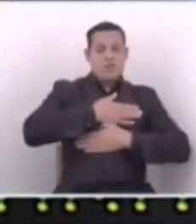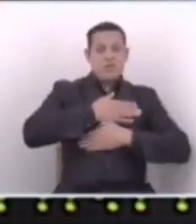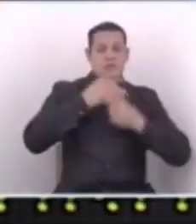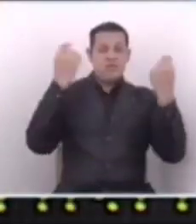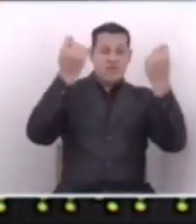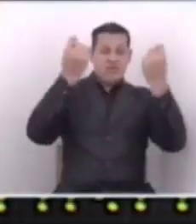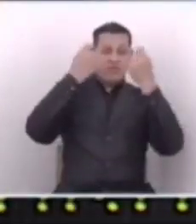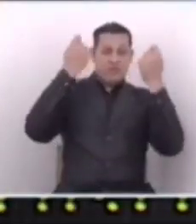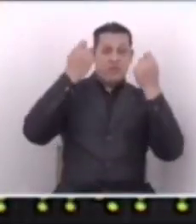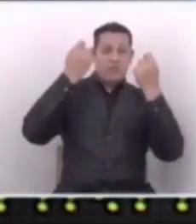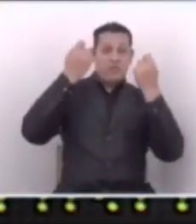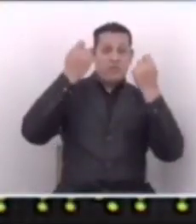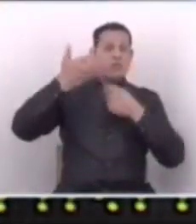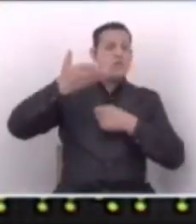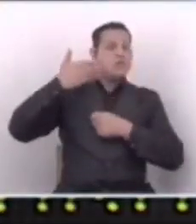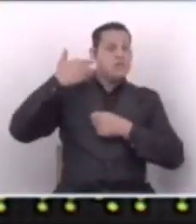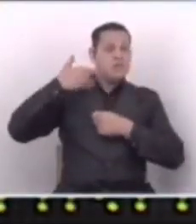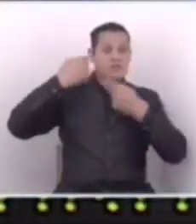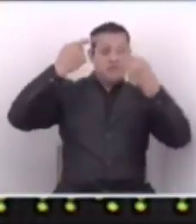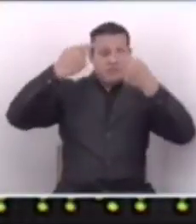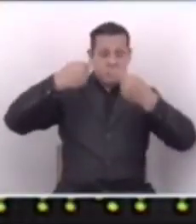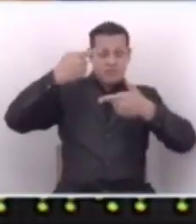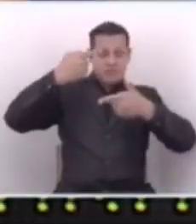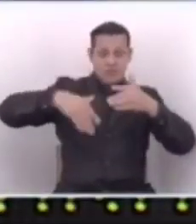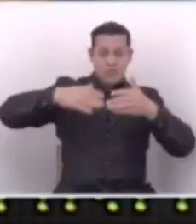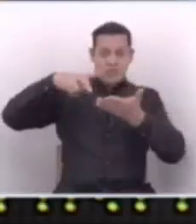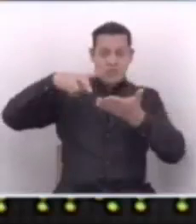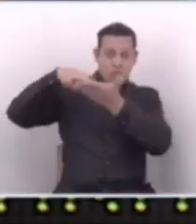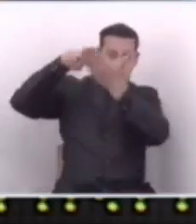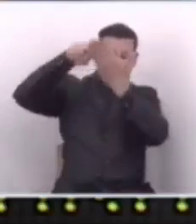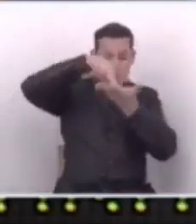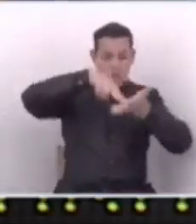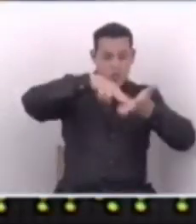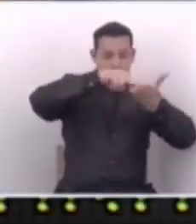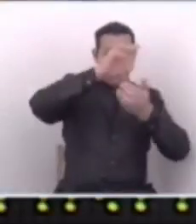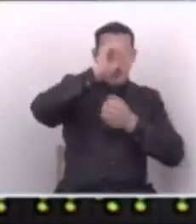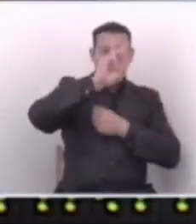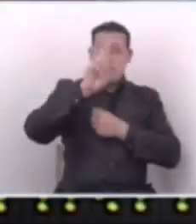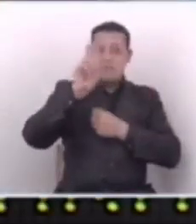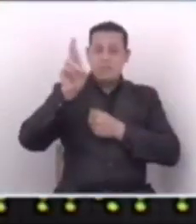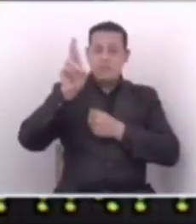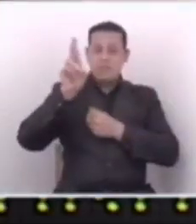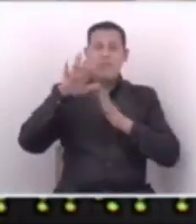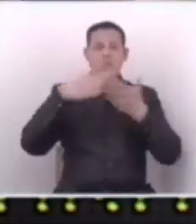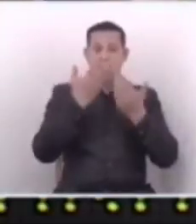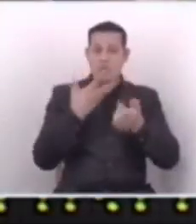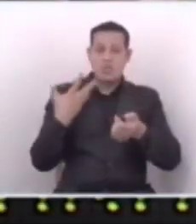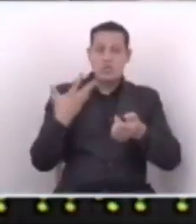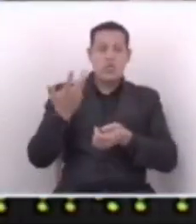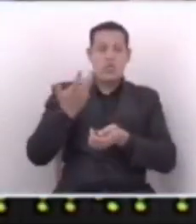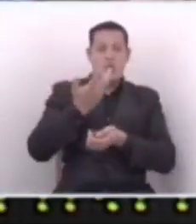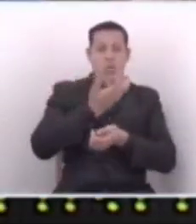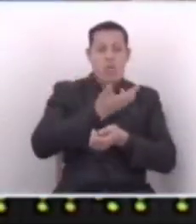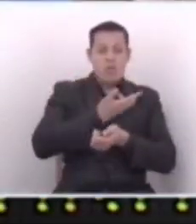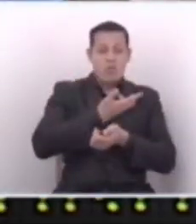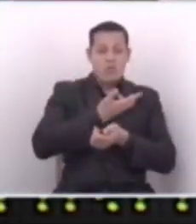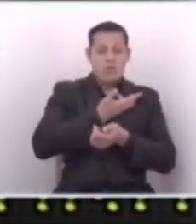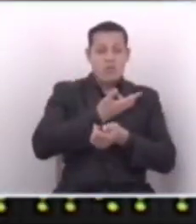de San Miguel más seguro de la historia, el campeonato de surf que por primera vez va a pasar en Oriente, para que todos